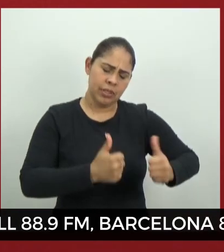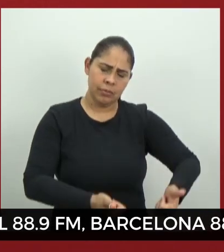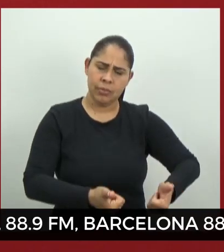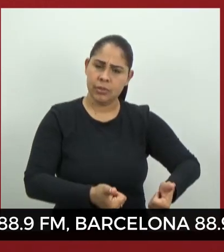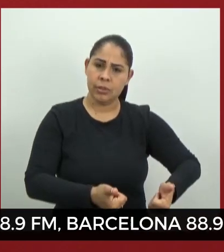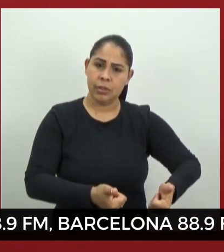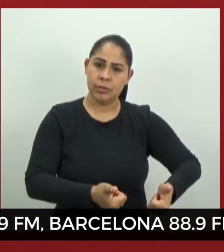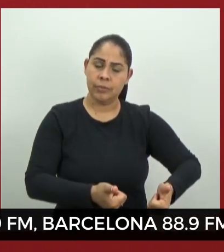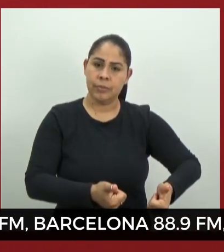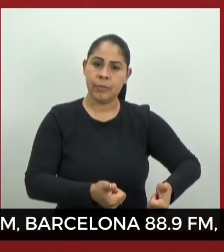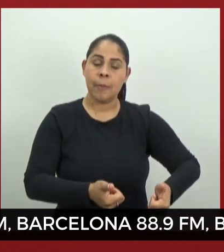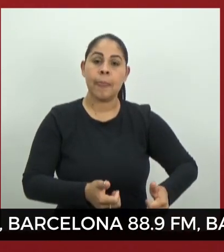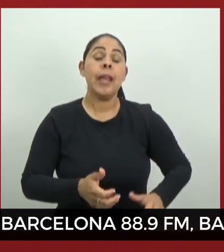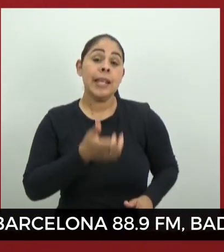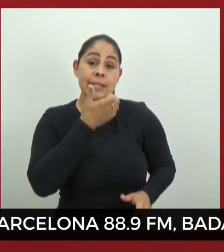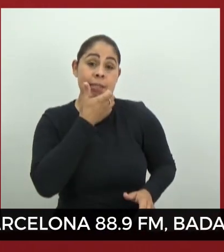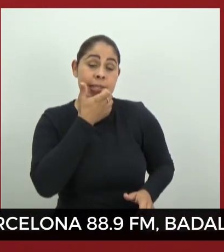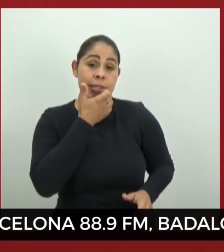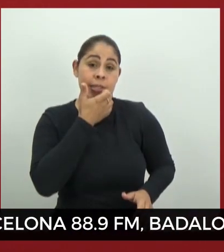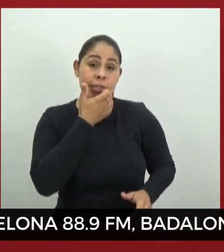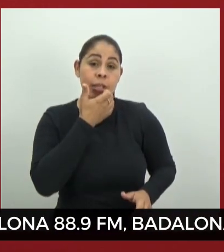Santo para reprender a esos demonios.